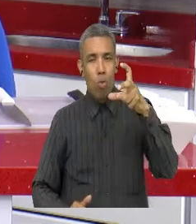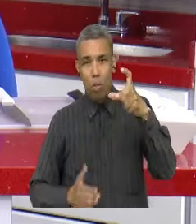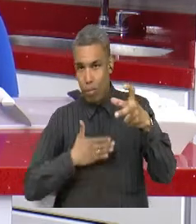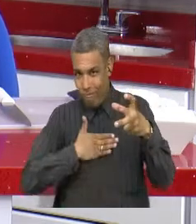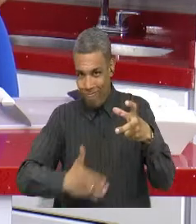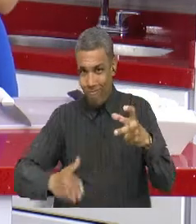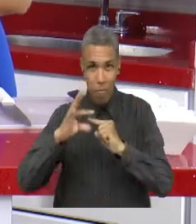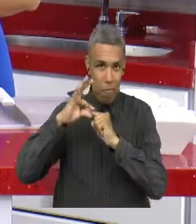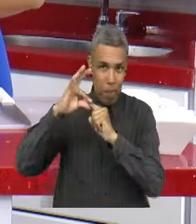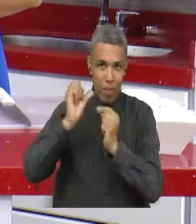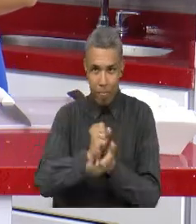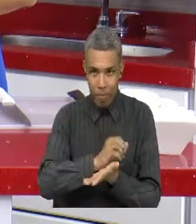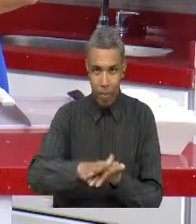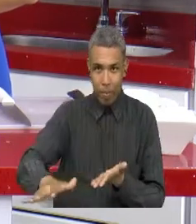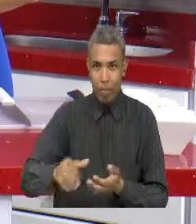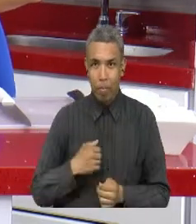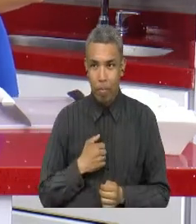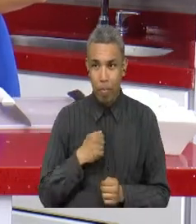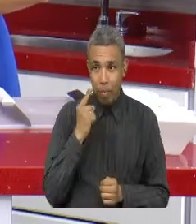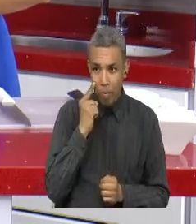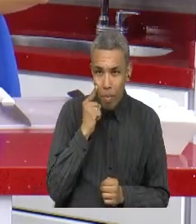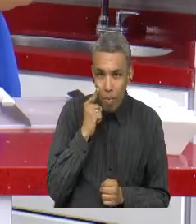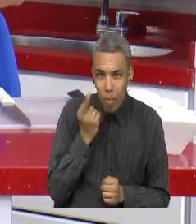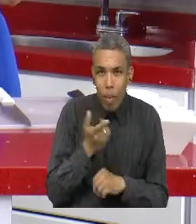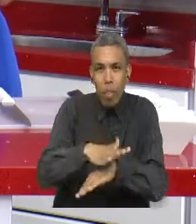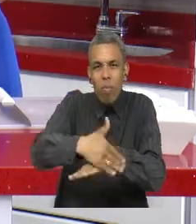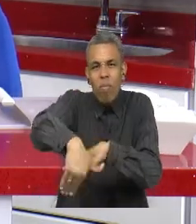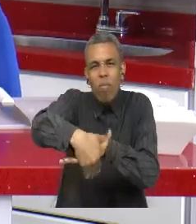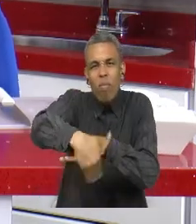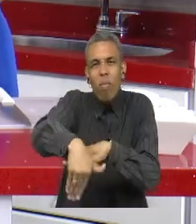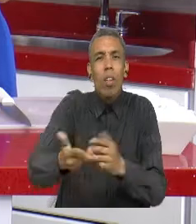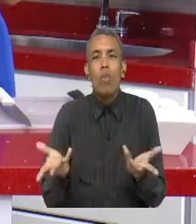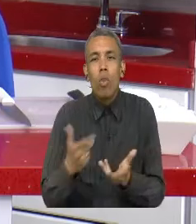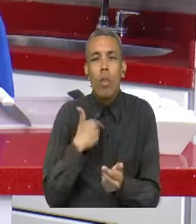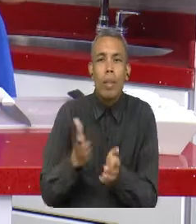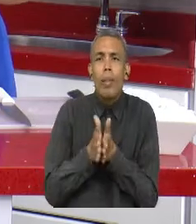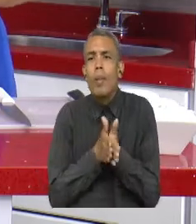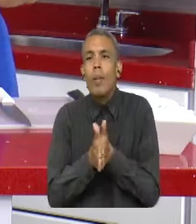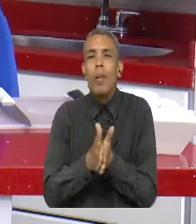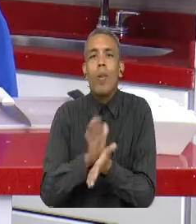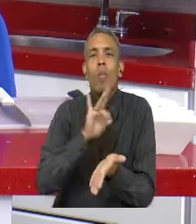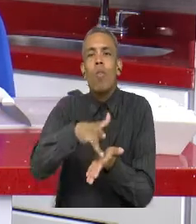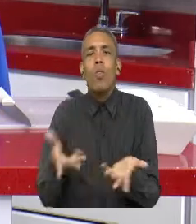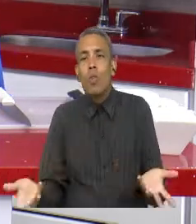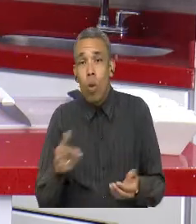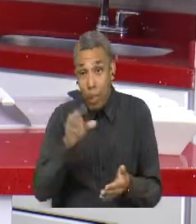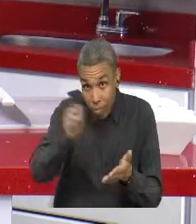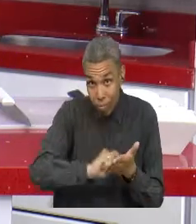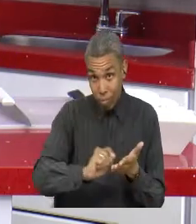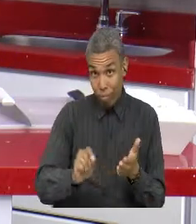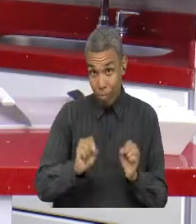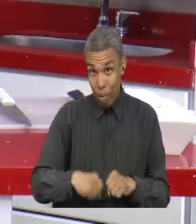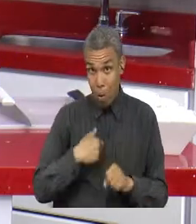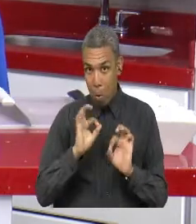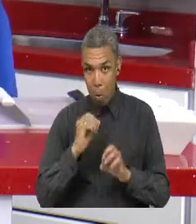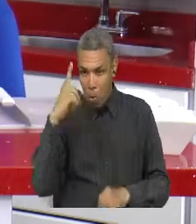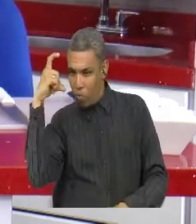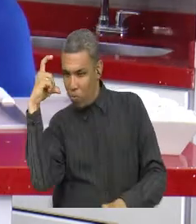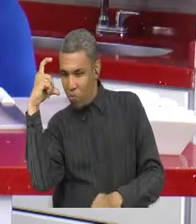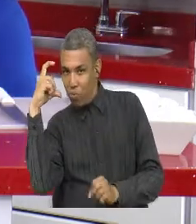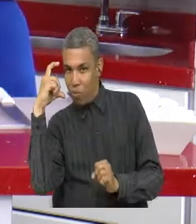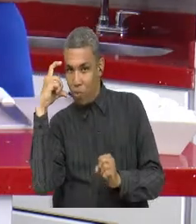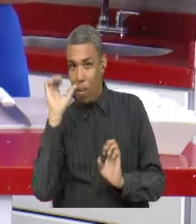Bueno, y ahí ustedes pueden observar en pantalla que tenemos la dirección de Zona Rápida para que tomen papel y lápiz o el pantallazo ahí con el celular y puedan,